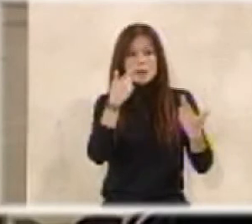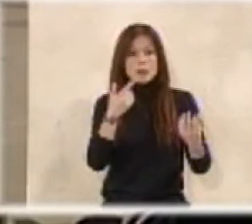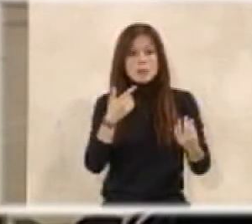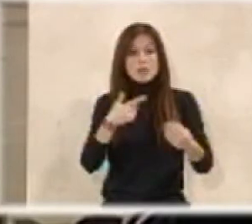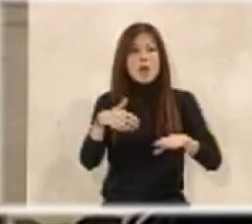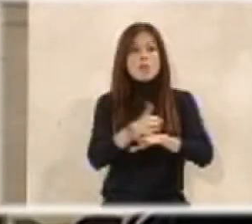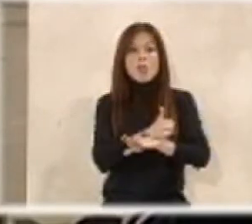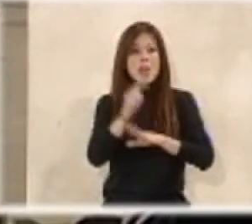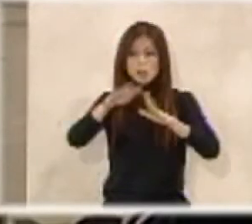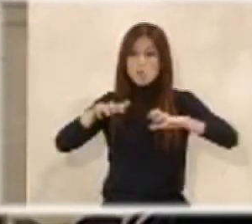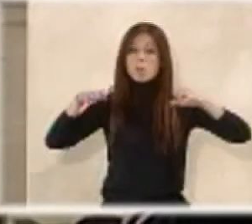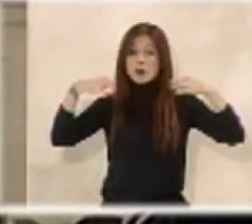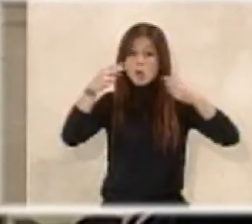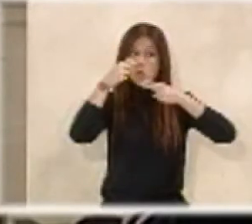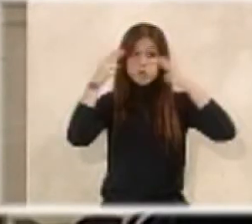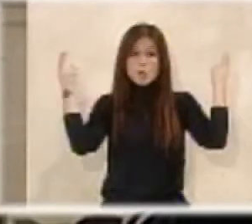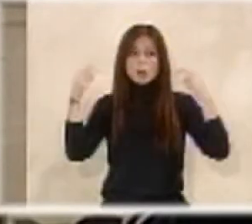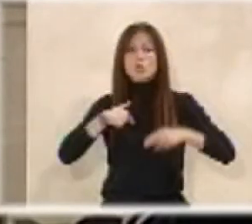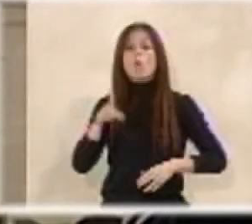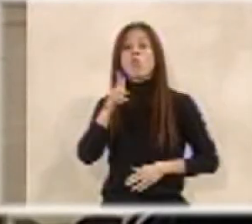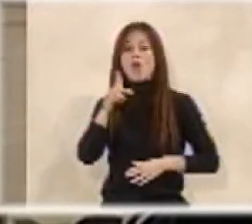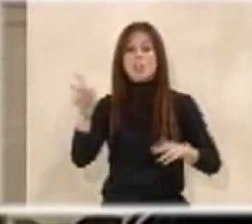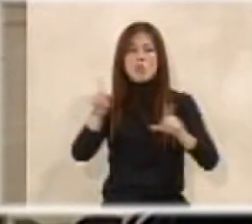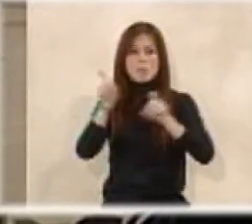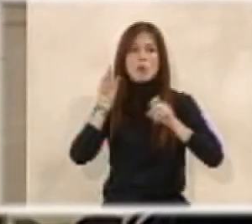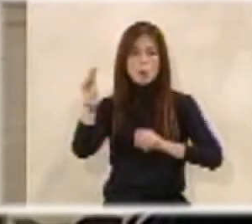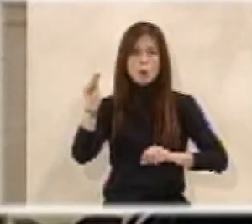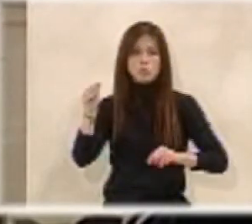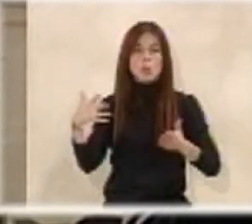la opinión, yo creo, perdón.